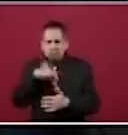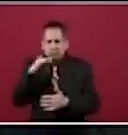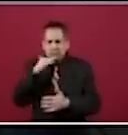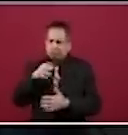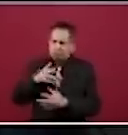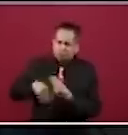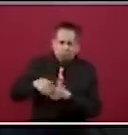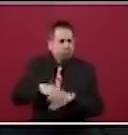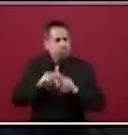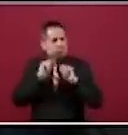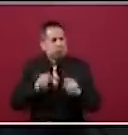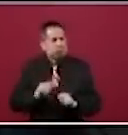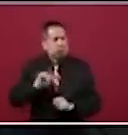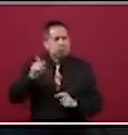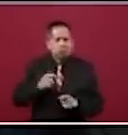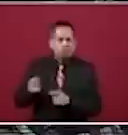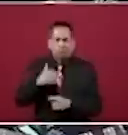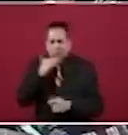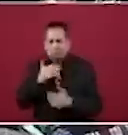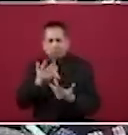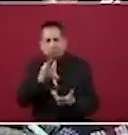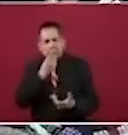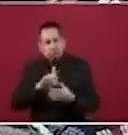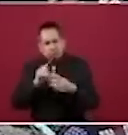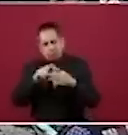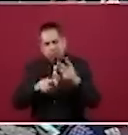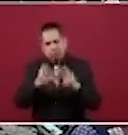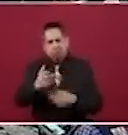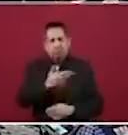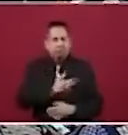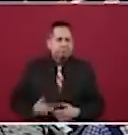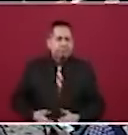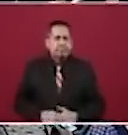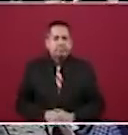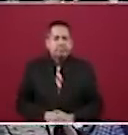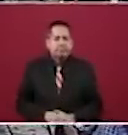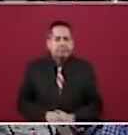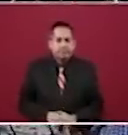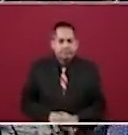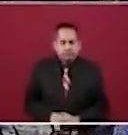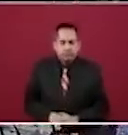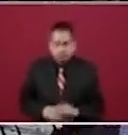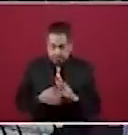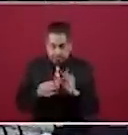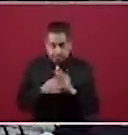con estos títulos de especialidad. Sí. ¿Qué nos puede decir de los tres temas, señor presidente? Bueno, nada más